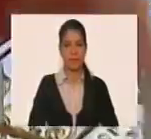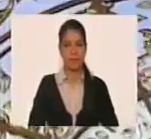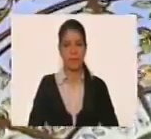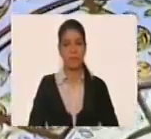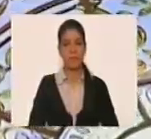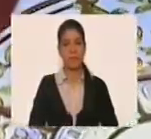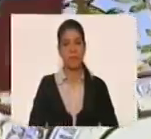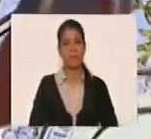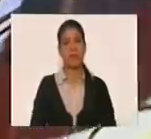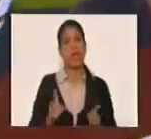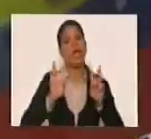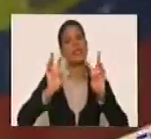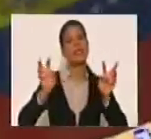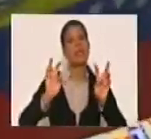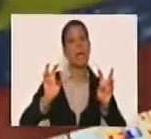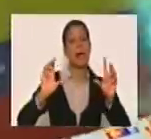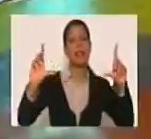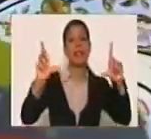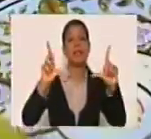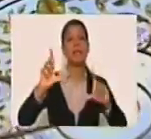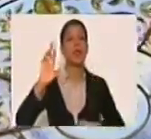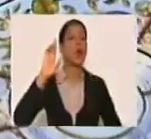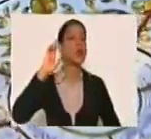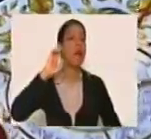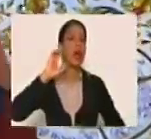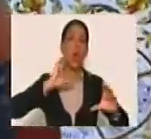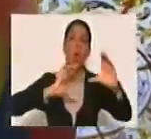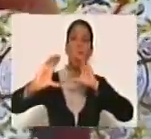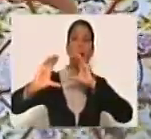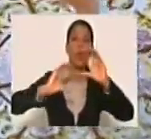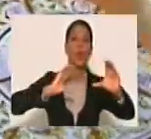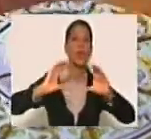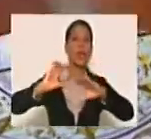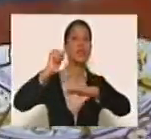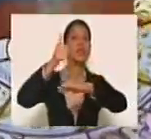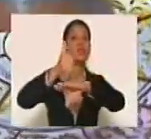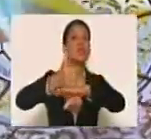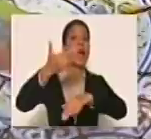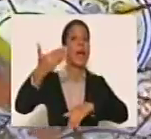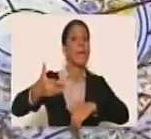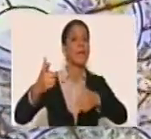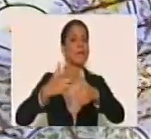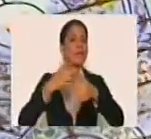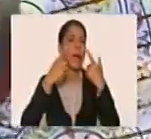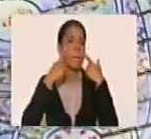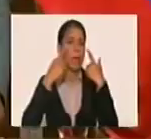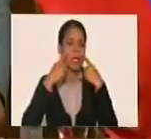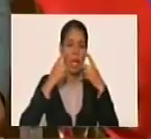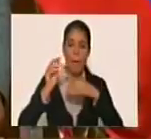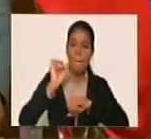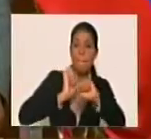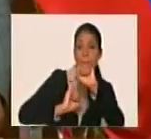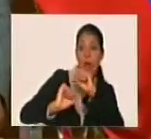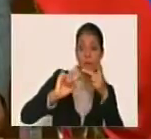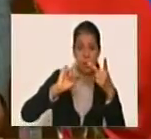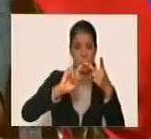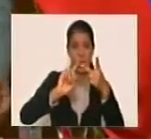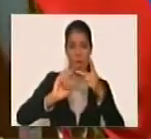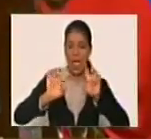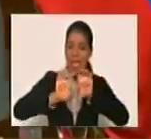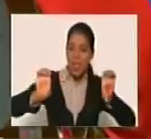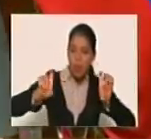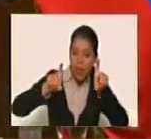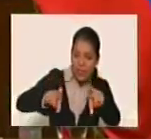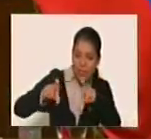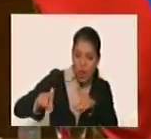Por eso el tema de las comunicaciones, fíjense, la prevención, la educación, las comunicaciones